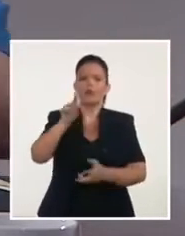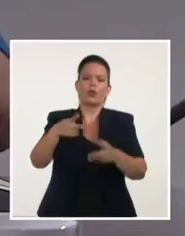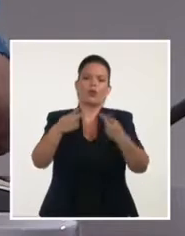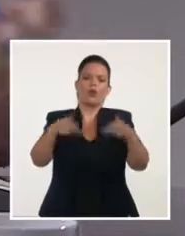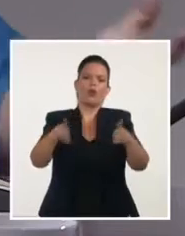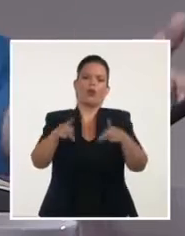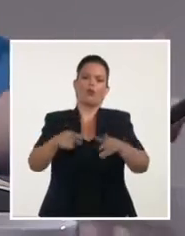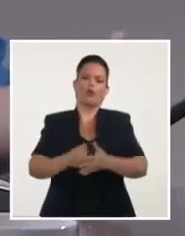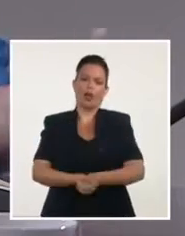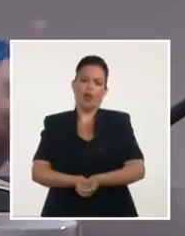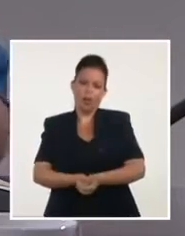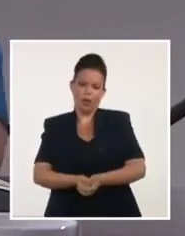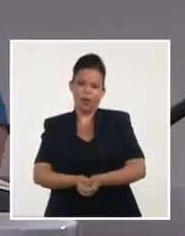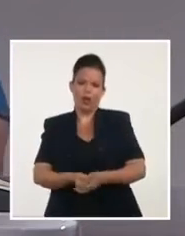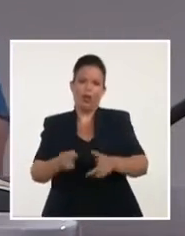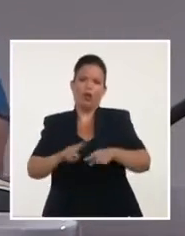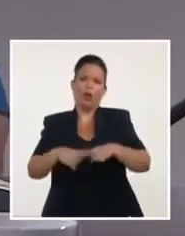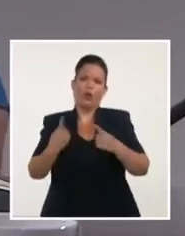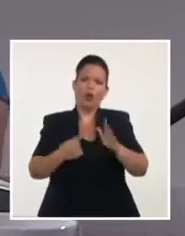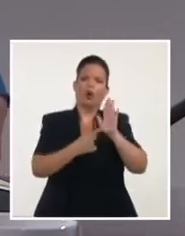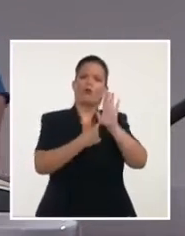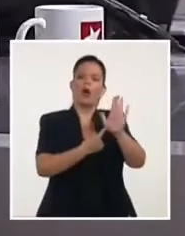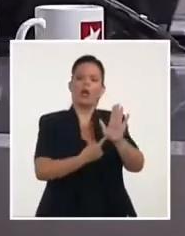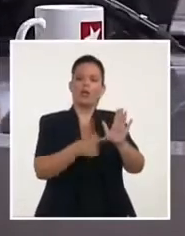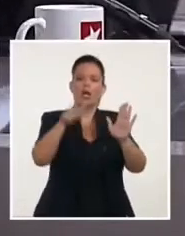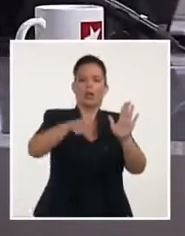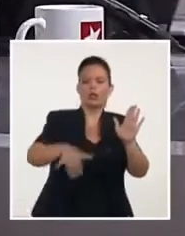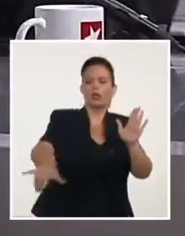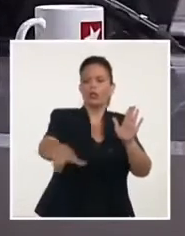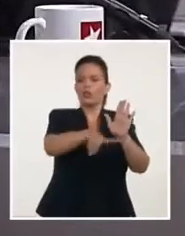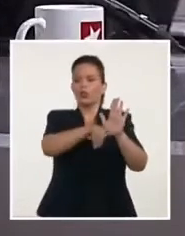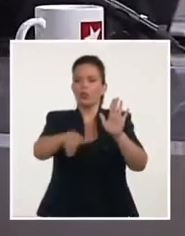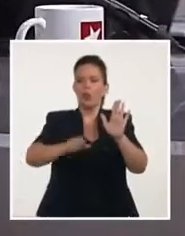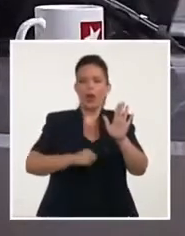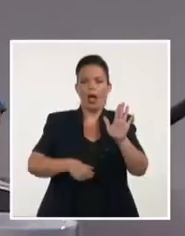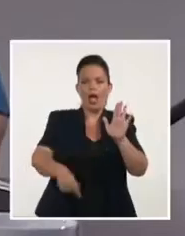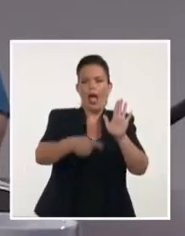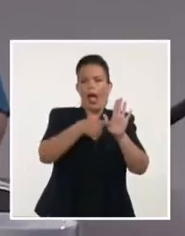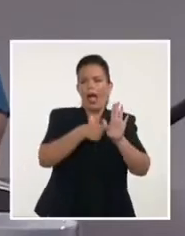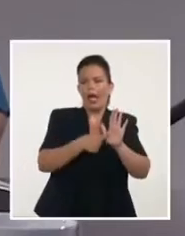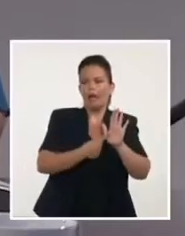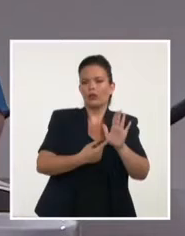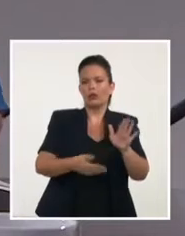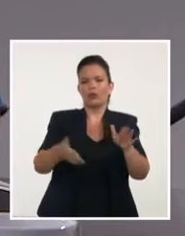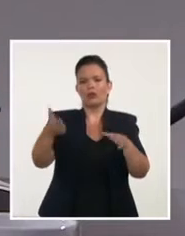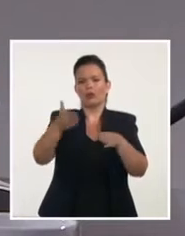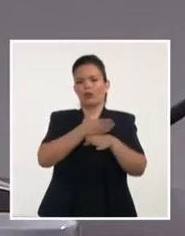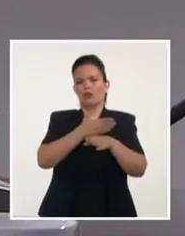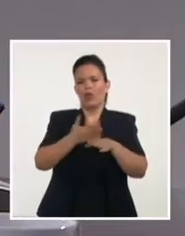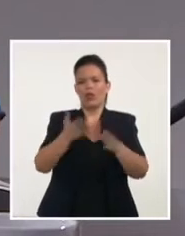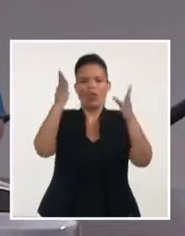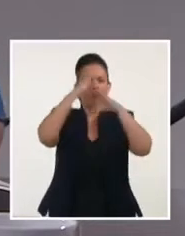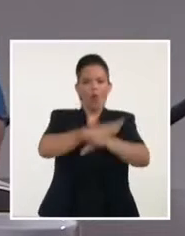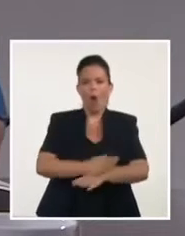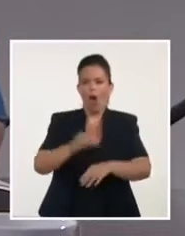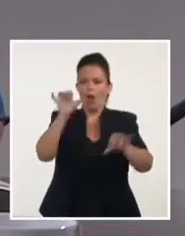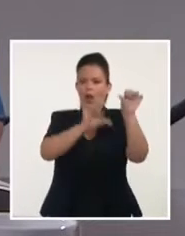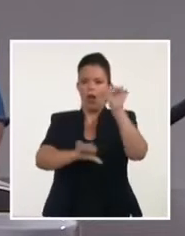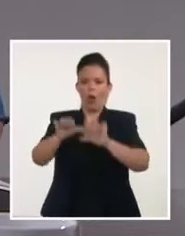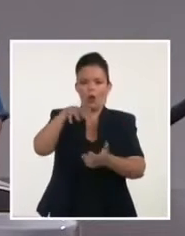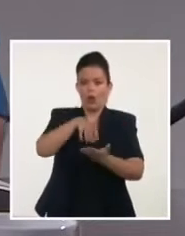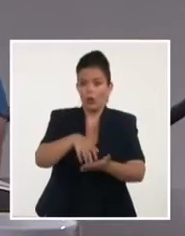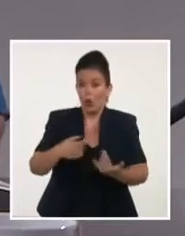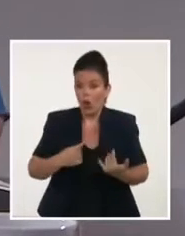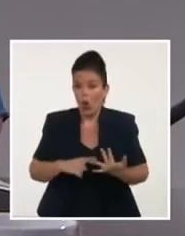demás, esto aquí no hay laboratorios. Eso lo crea la gente común. Lo vimos, por ejemplo, con Bolsonaro. Bolsonaro solo utilizó